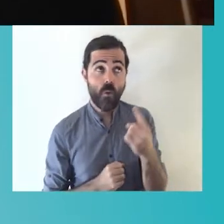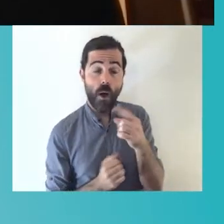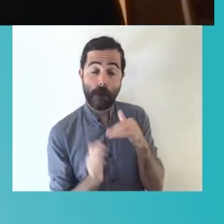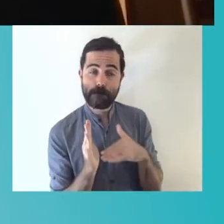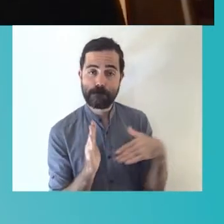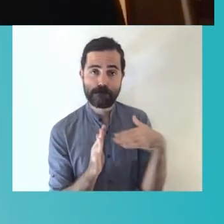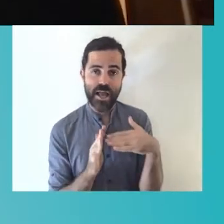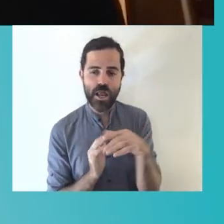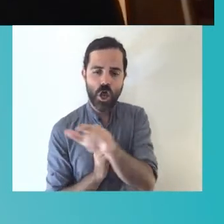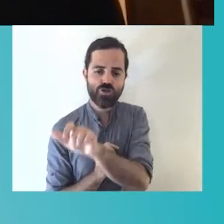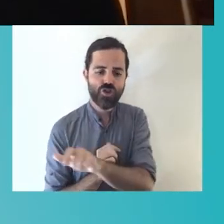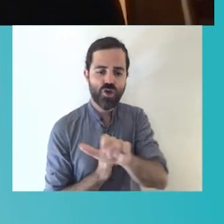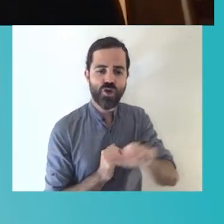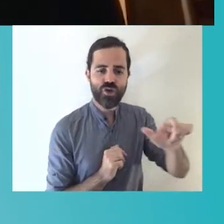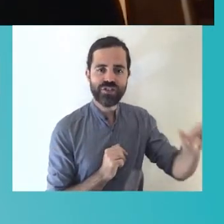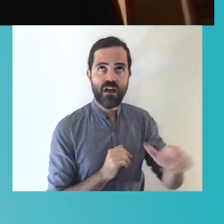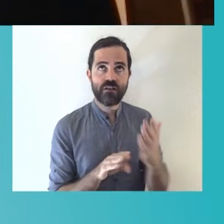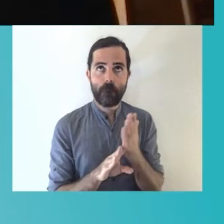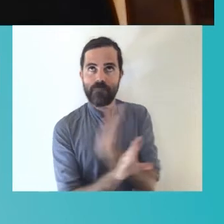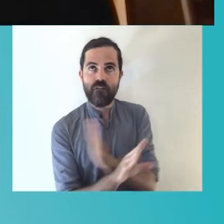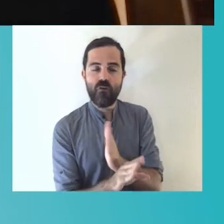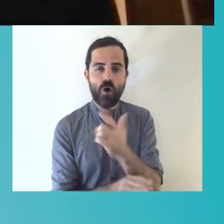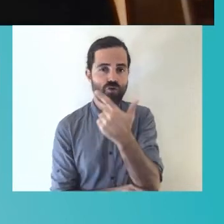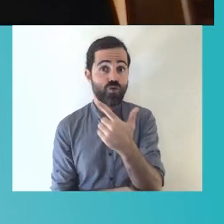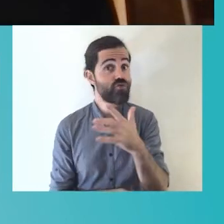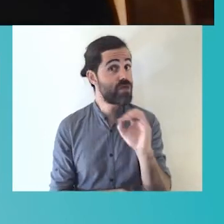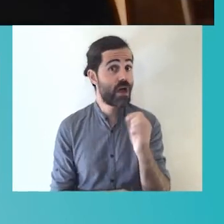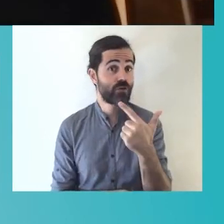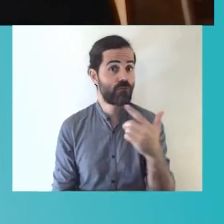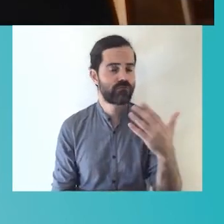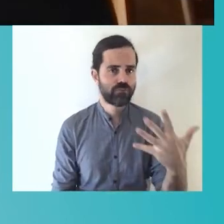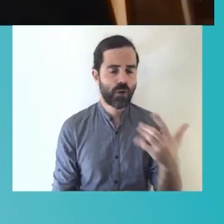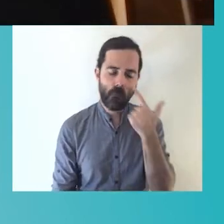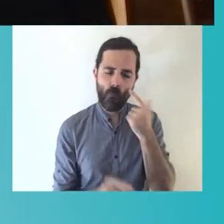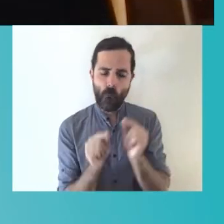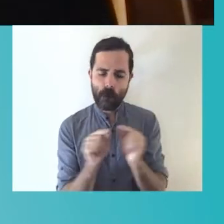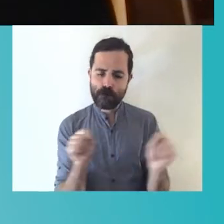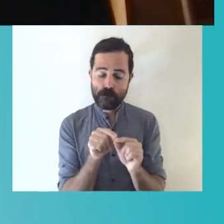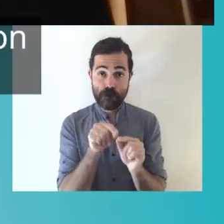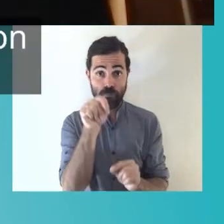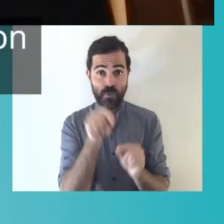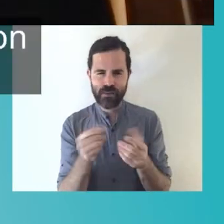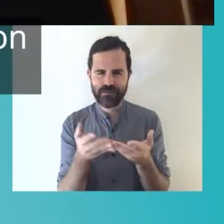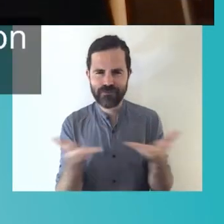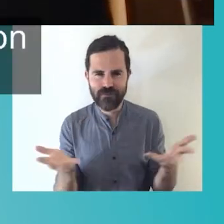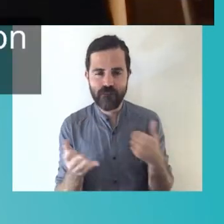usuarios antes de 2025. Medimos el aumento en la confianza del mercado de carbono